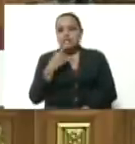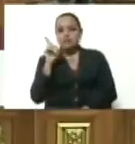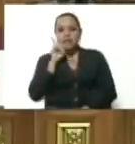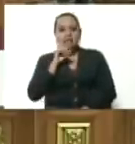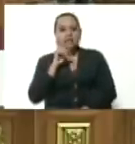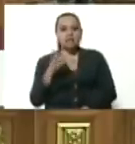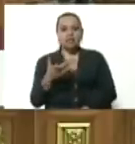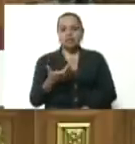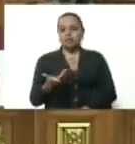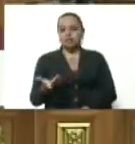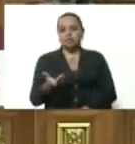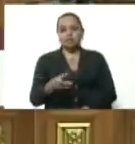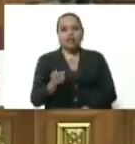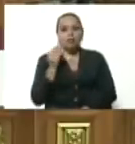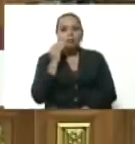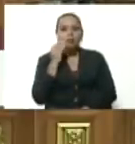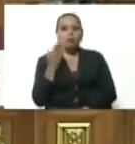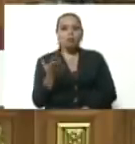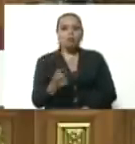absurdo.